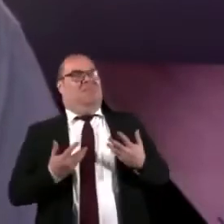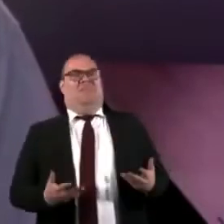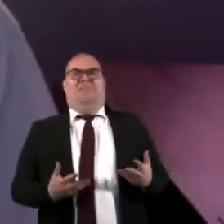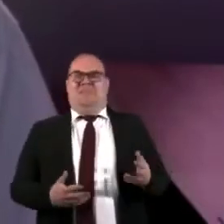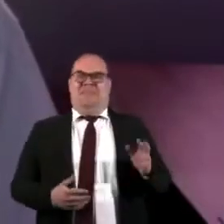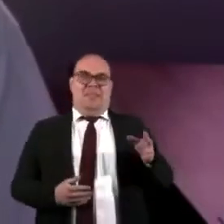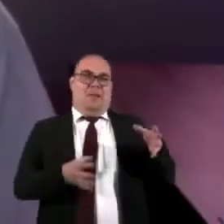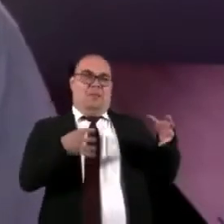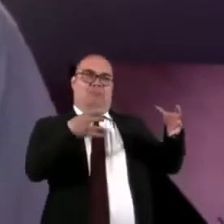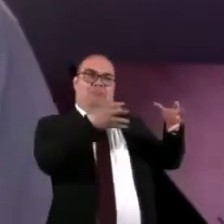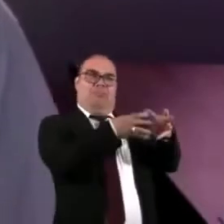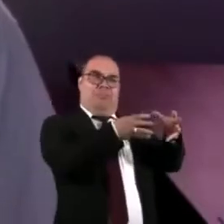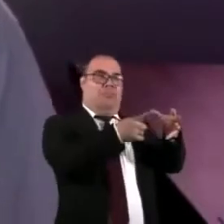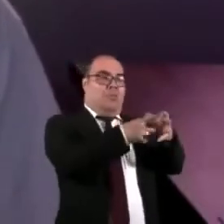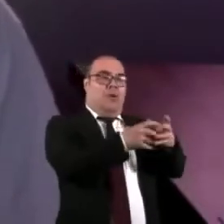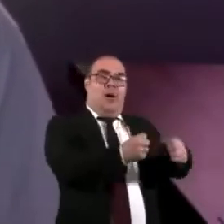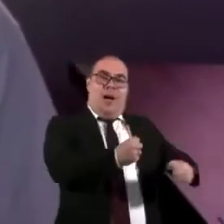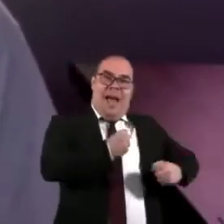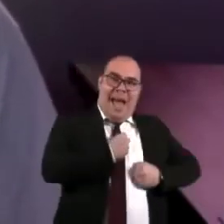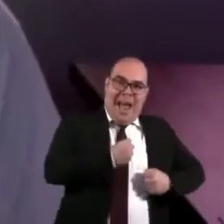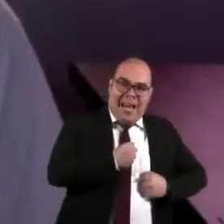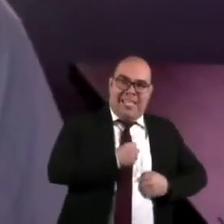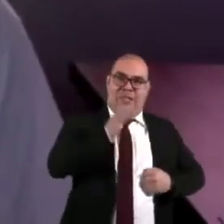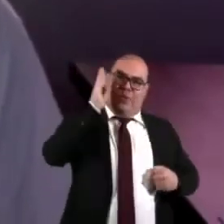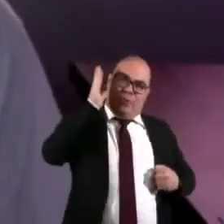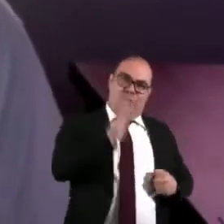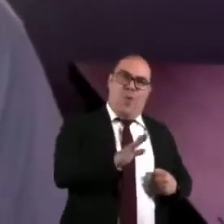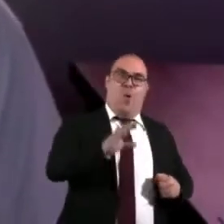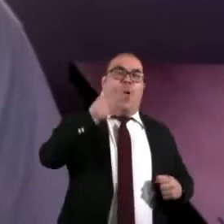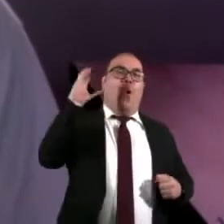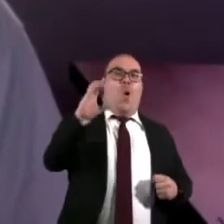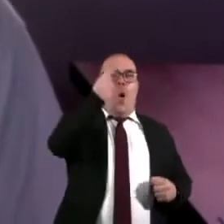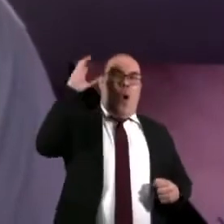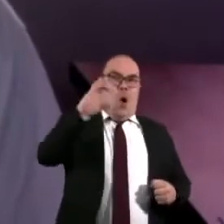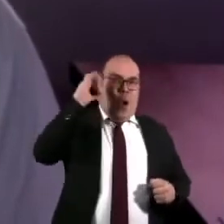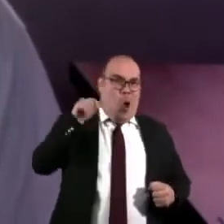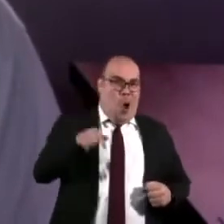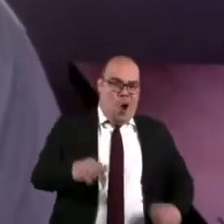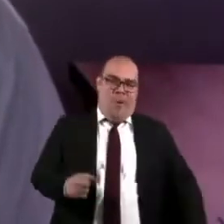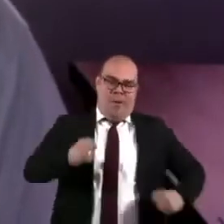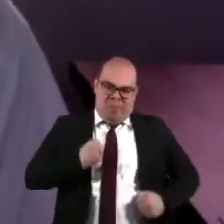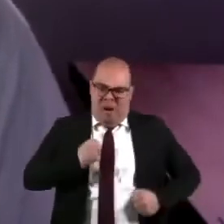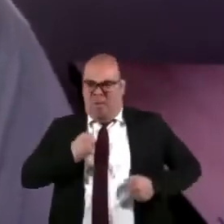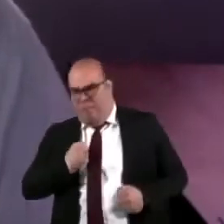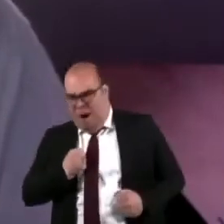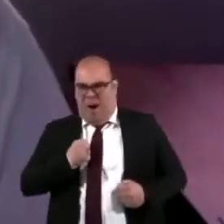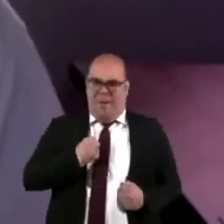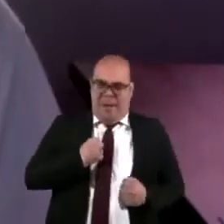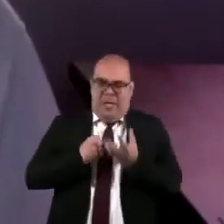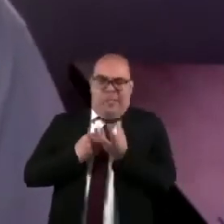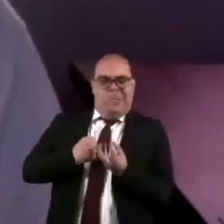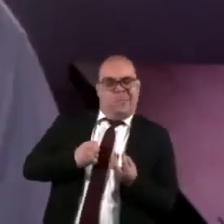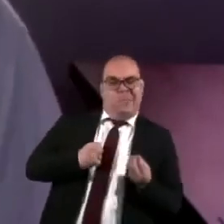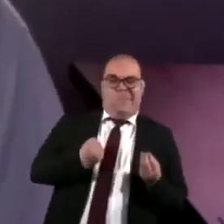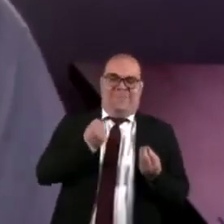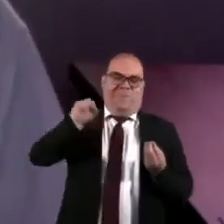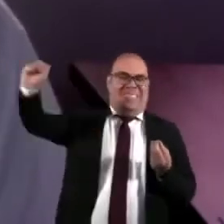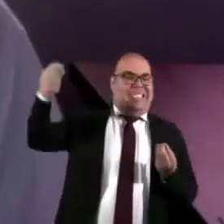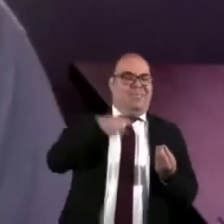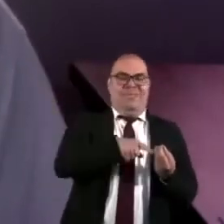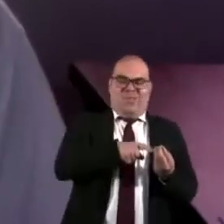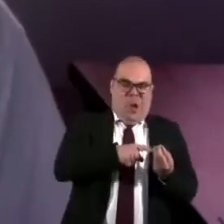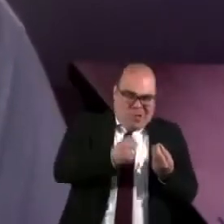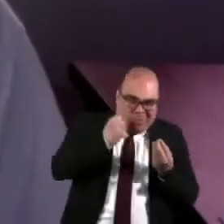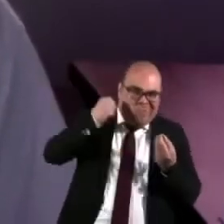grupo regular como el ejército, los ejércitos de los países, que de un movimiento irregular. Allí en la misma dirección pues